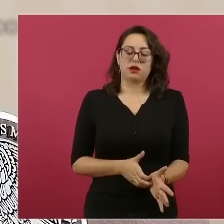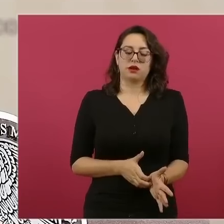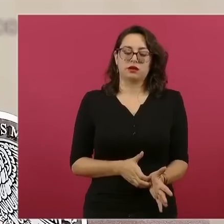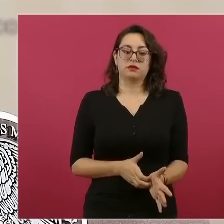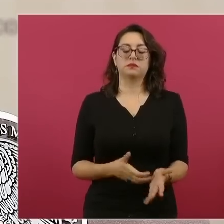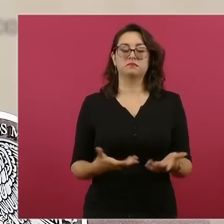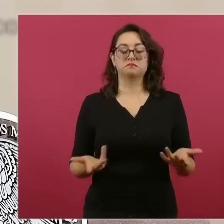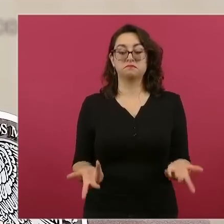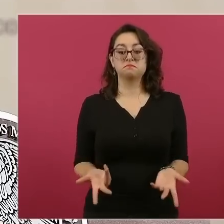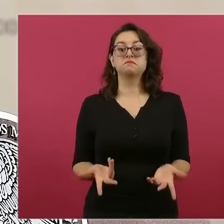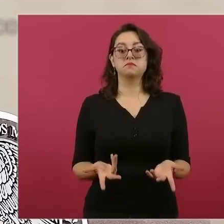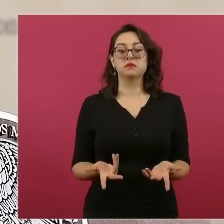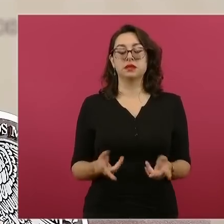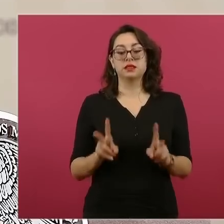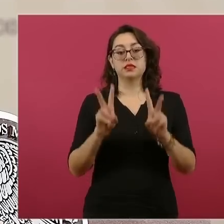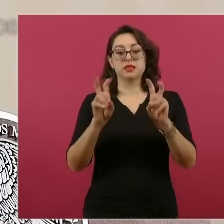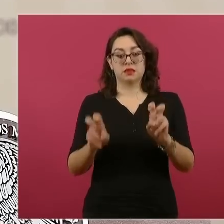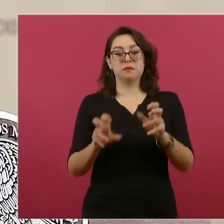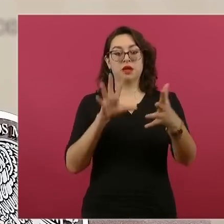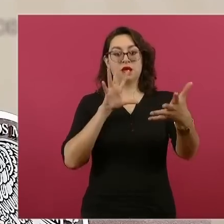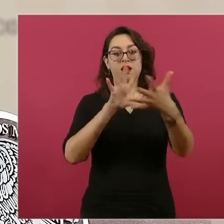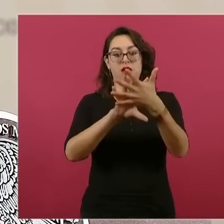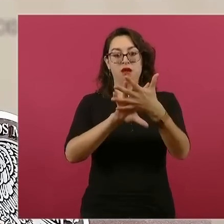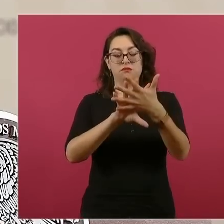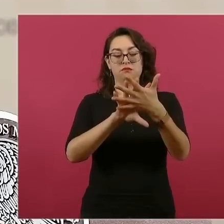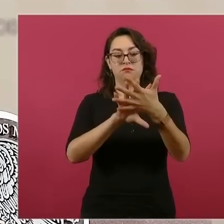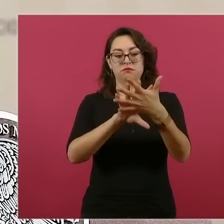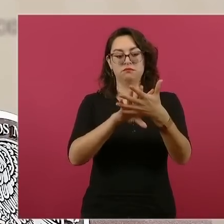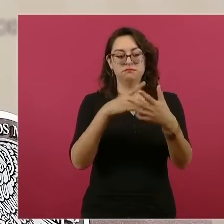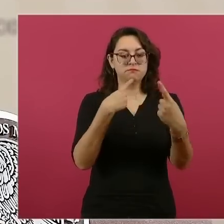reclusorios. Nos ahorramos 10,000 millones.